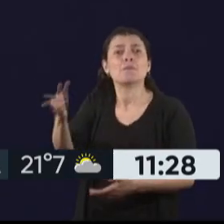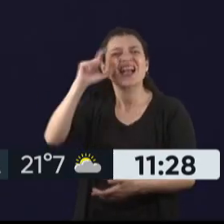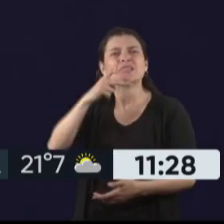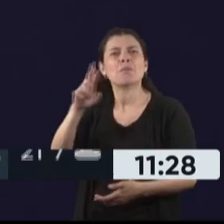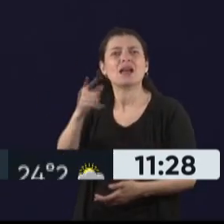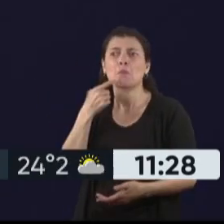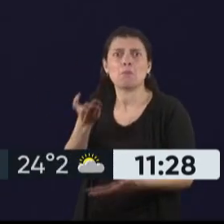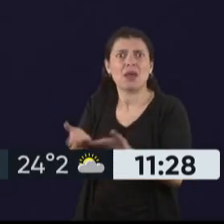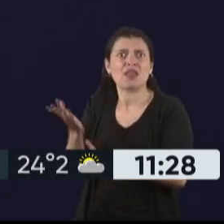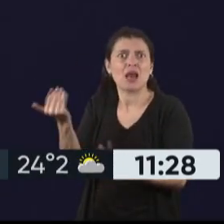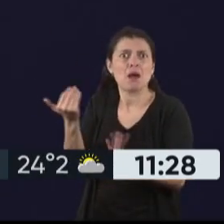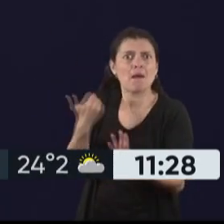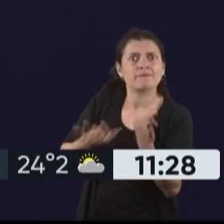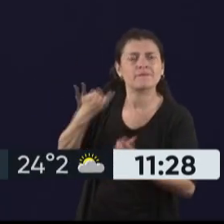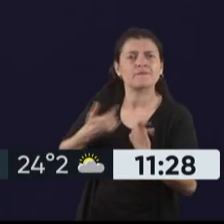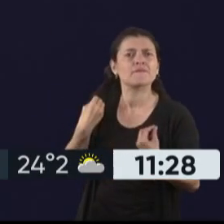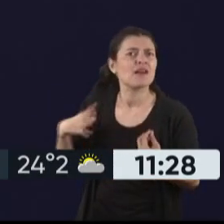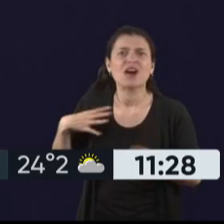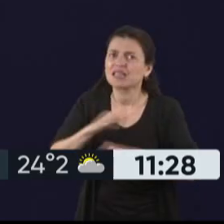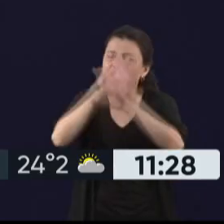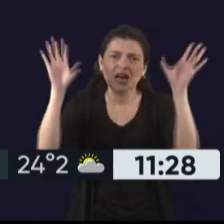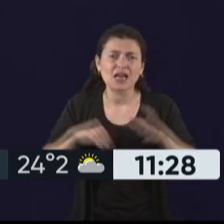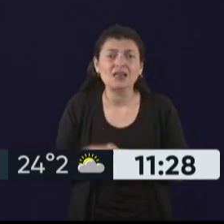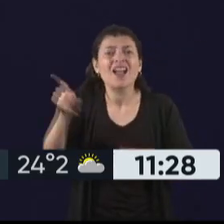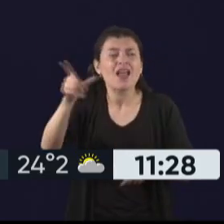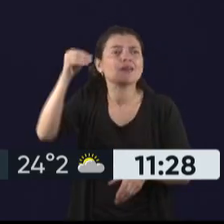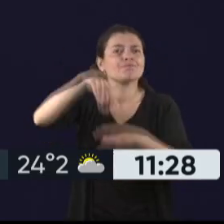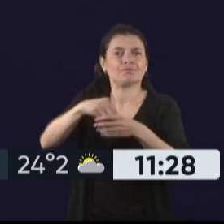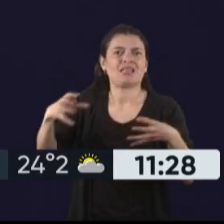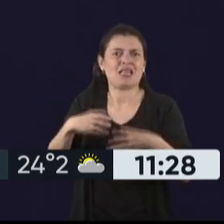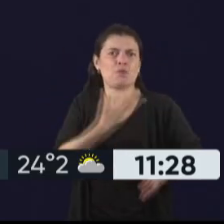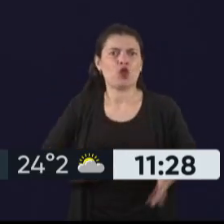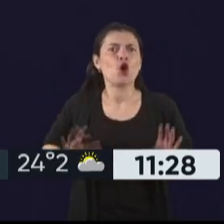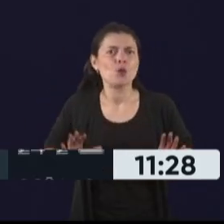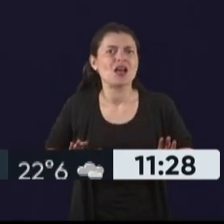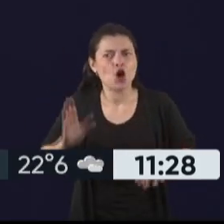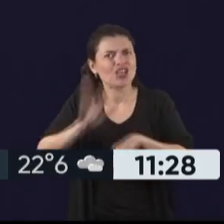porque es un funcionario y porque nosotros